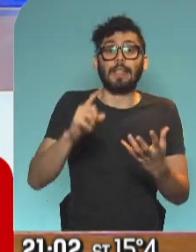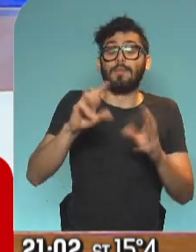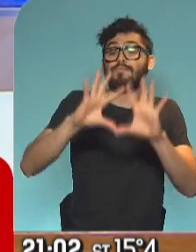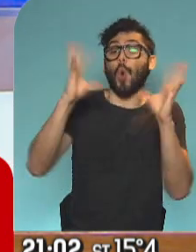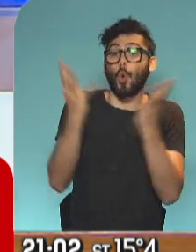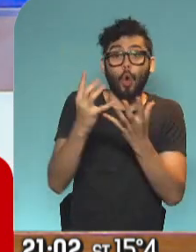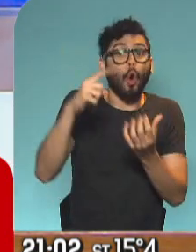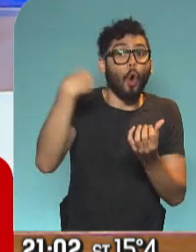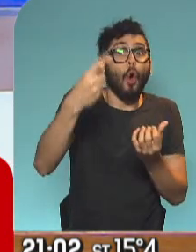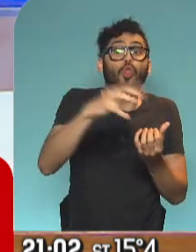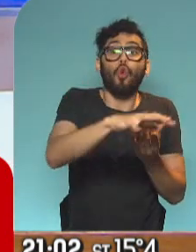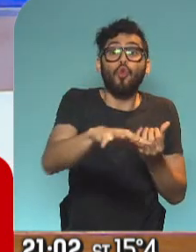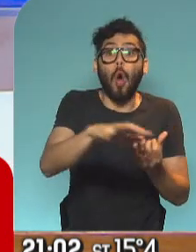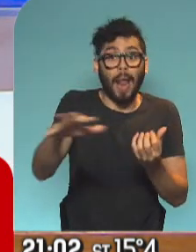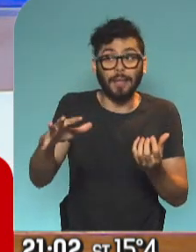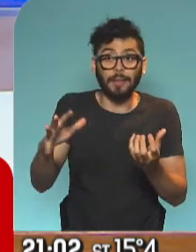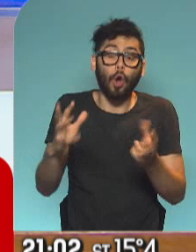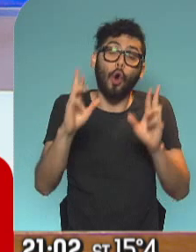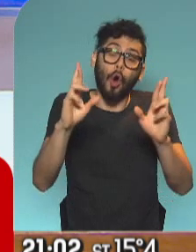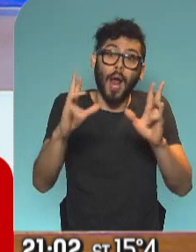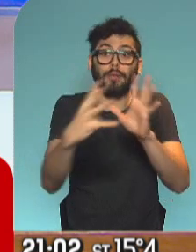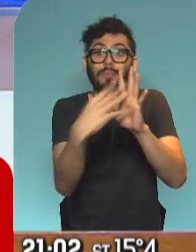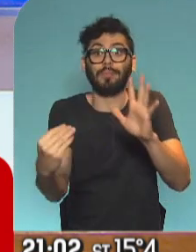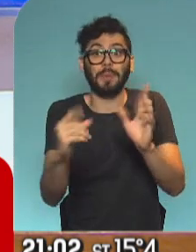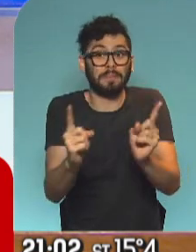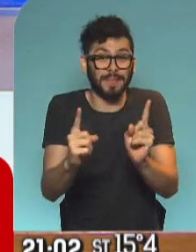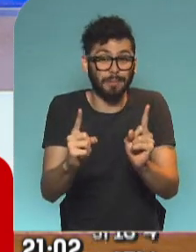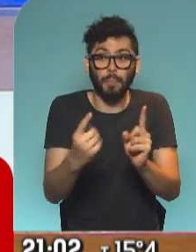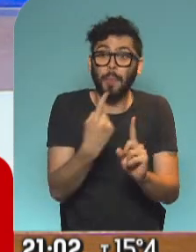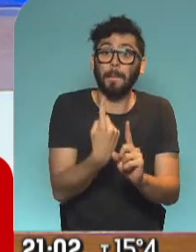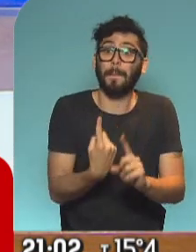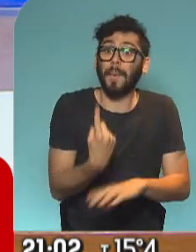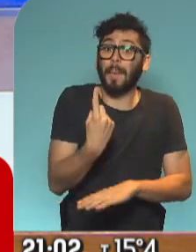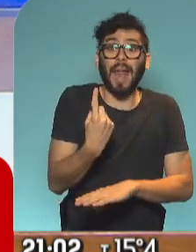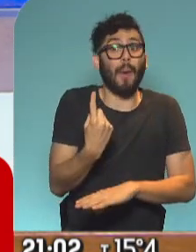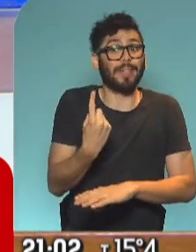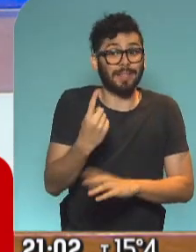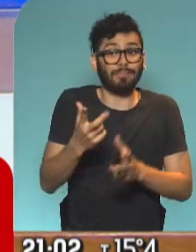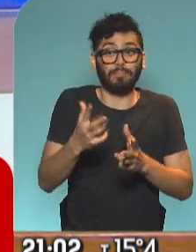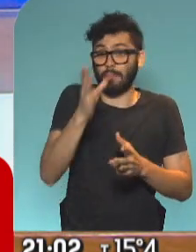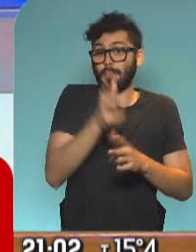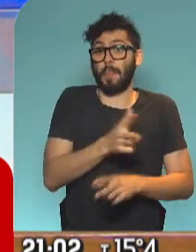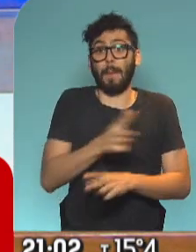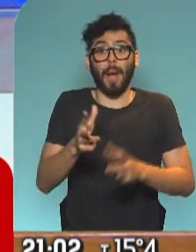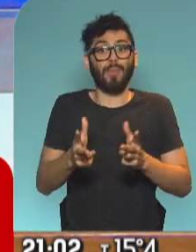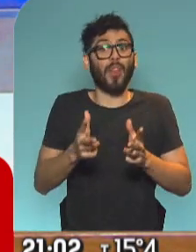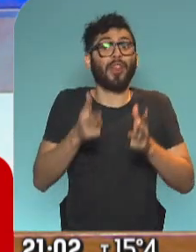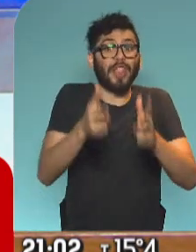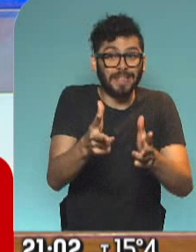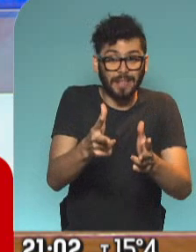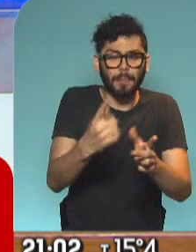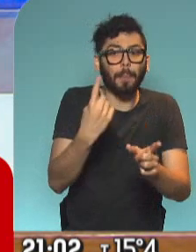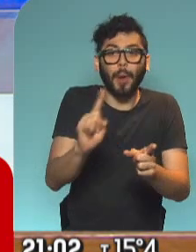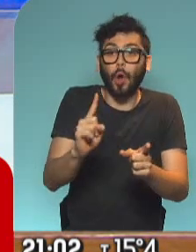mundo también deberían replicar lo que dijo el Papa Francisco, que fue la primera vez que lo dijo como sumo pontífice, como bien decía el informe, pero no la primera vez que habló